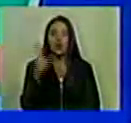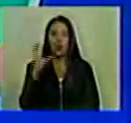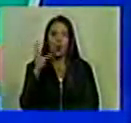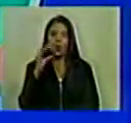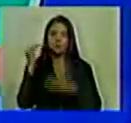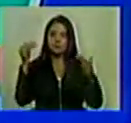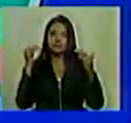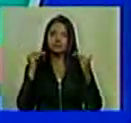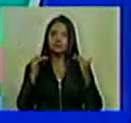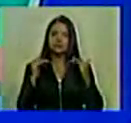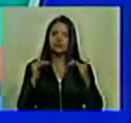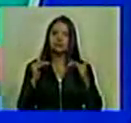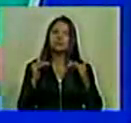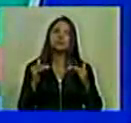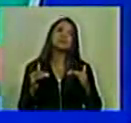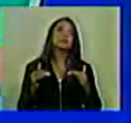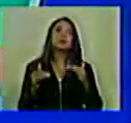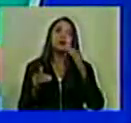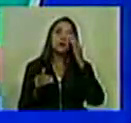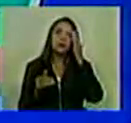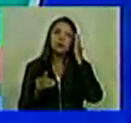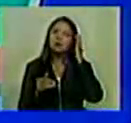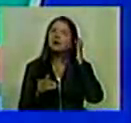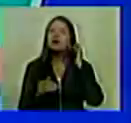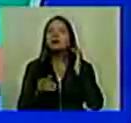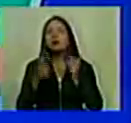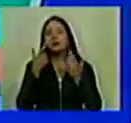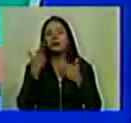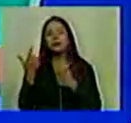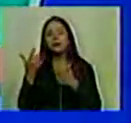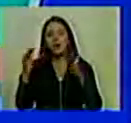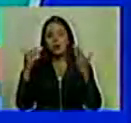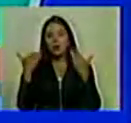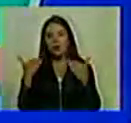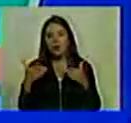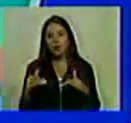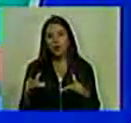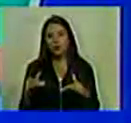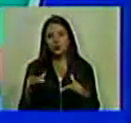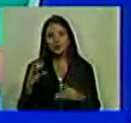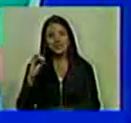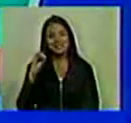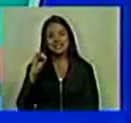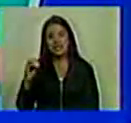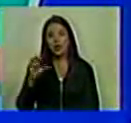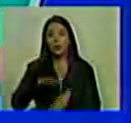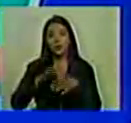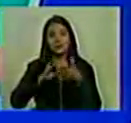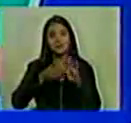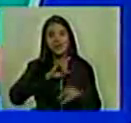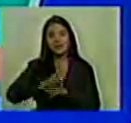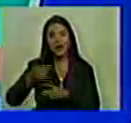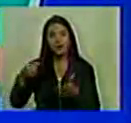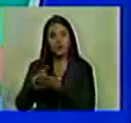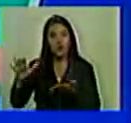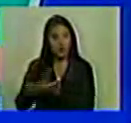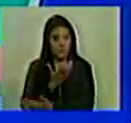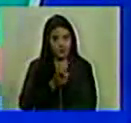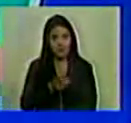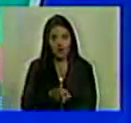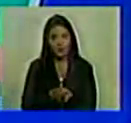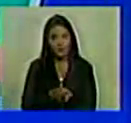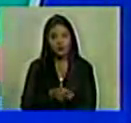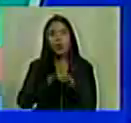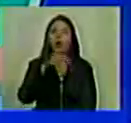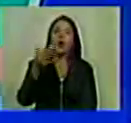señor Enrique Peña Nieto, 38% de los votos. El señor Michel Temer, 0 votos, porque es una dictadura, fue un golpe de Estado. El señor